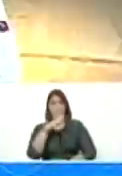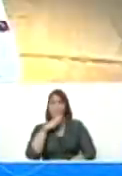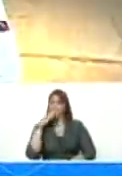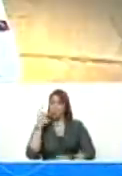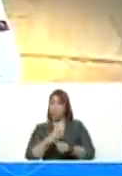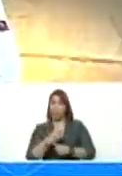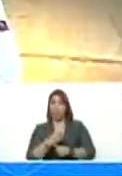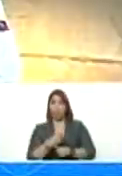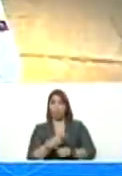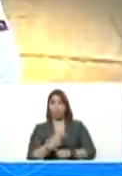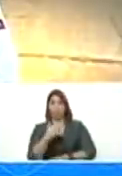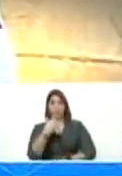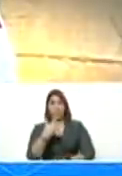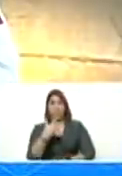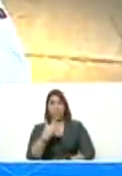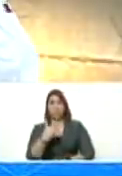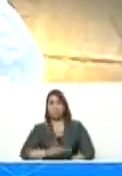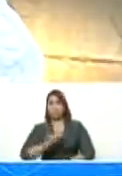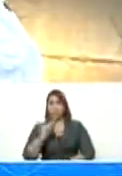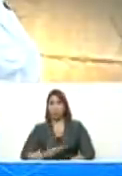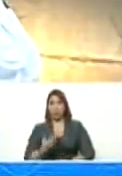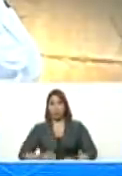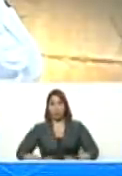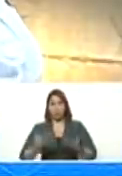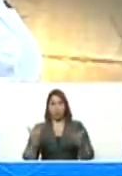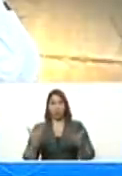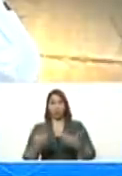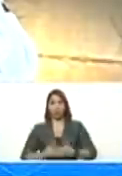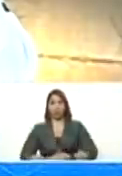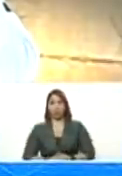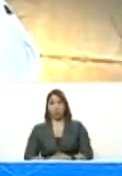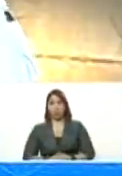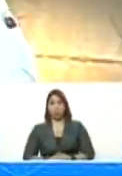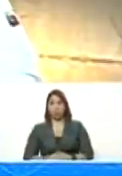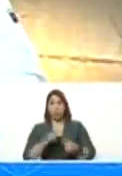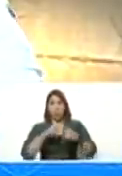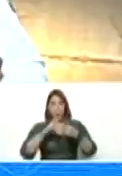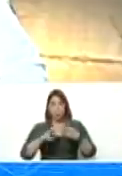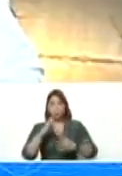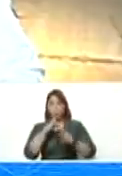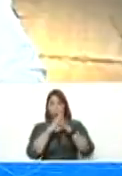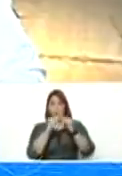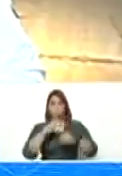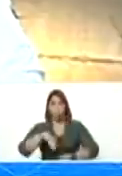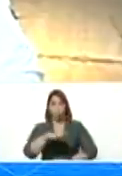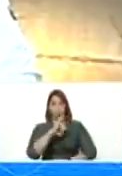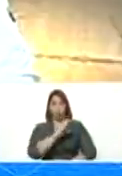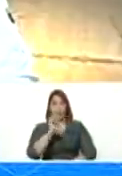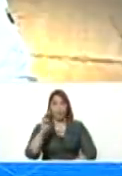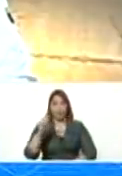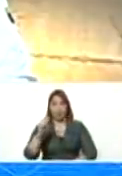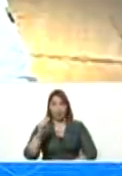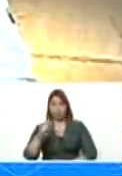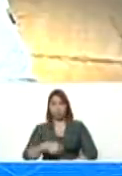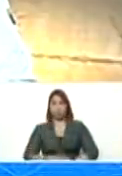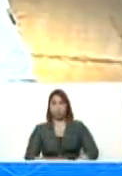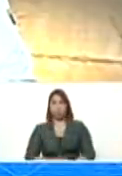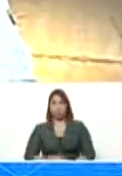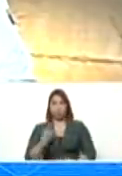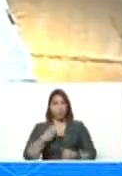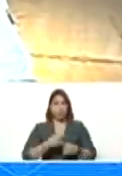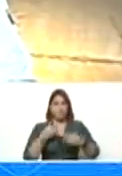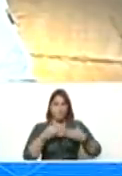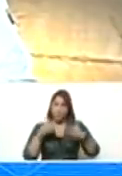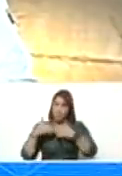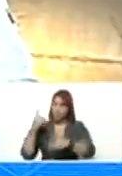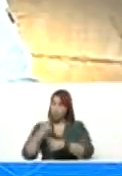ser los tres pulmones para darle oxígeno a todos los CPT del país. Hay que